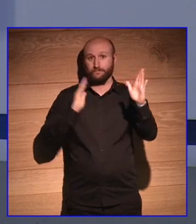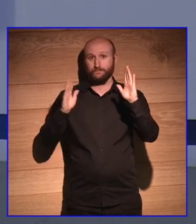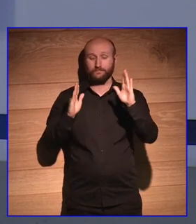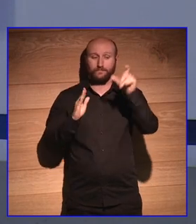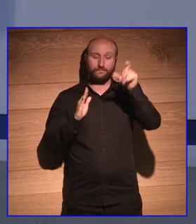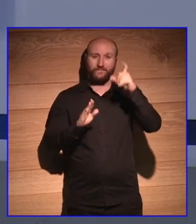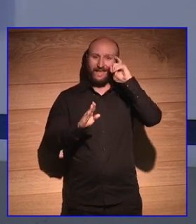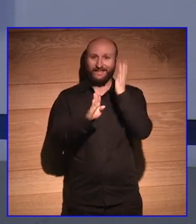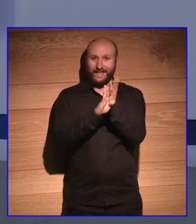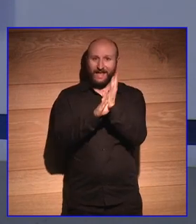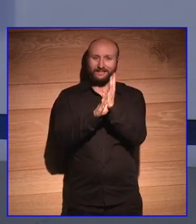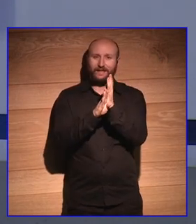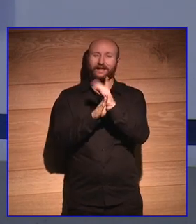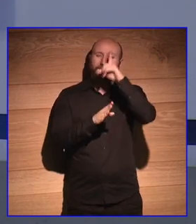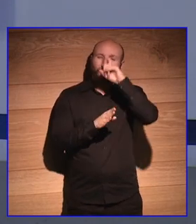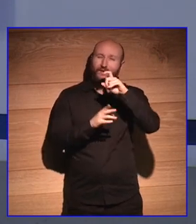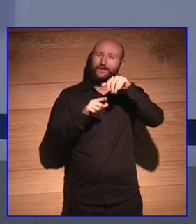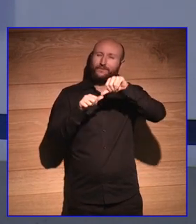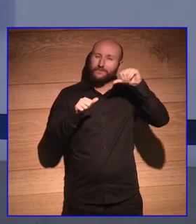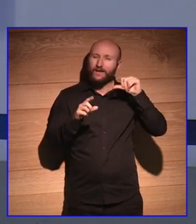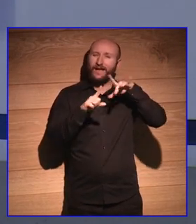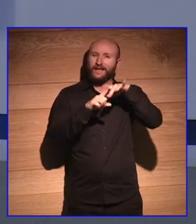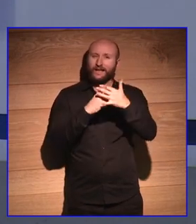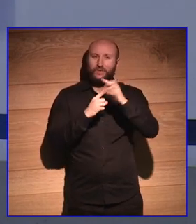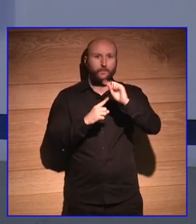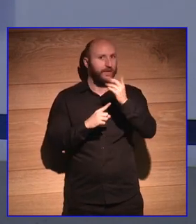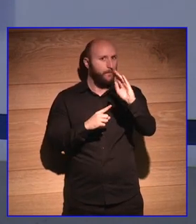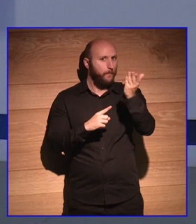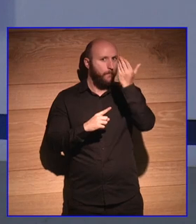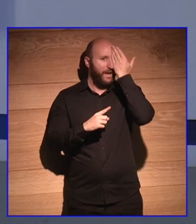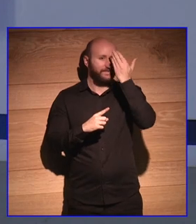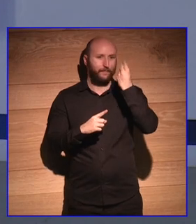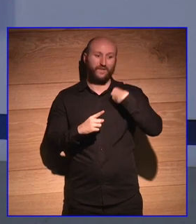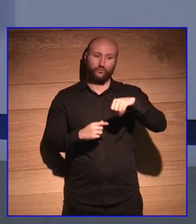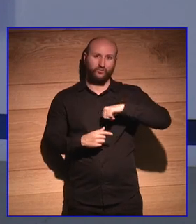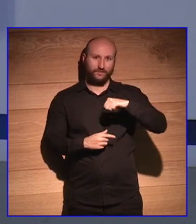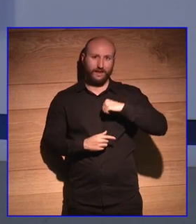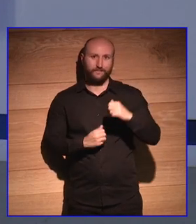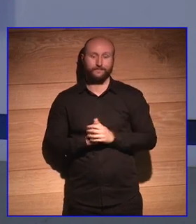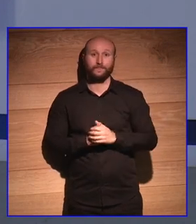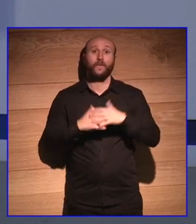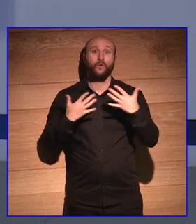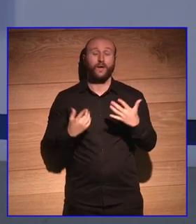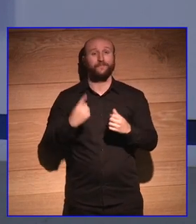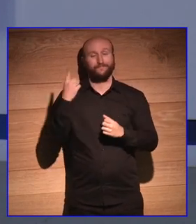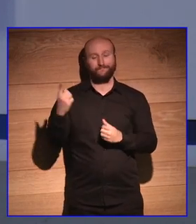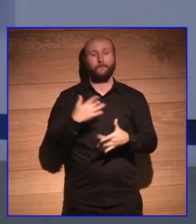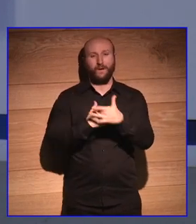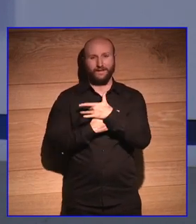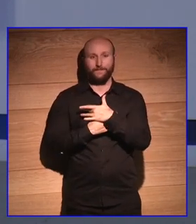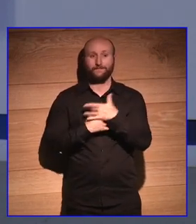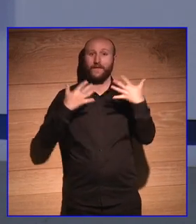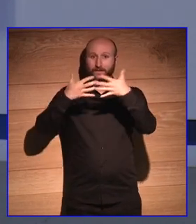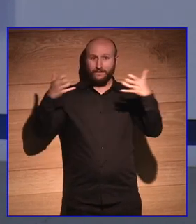comienza a recordar algunos de los casos que más le impactaron en sus años en ese sanatorio y uno de ellos fue el de mal día citó un fragmento